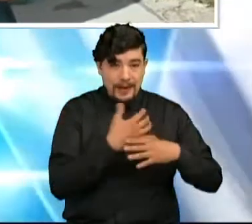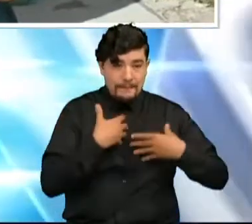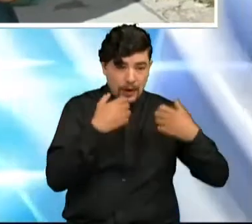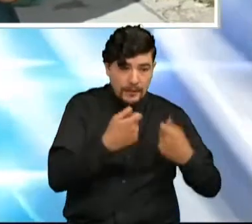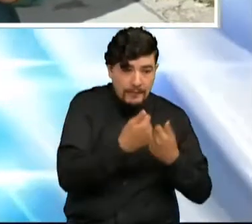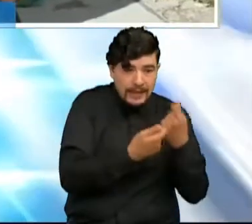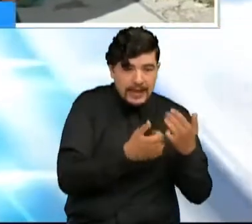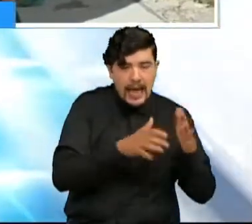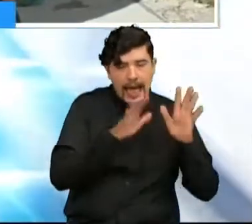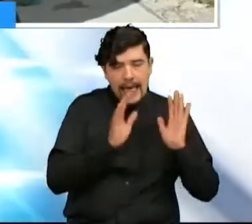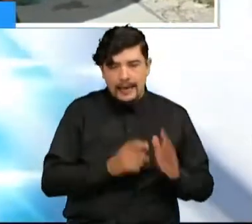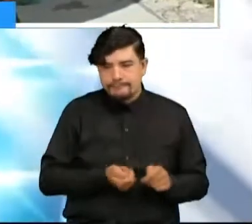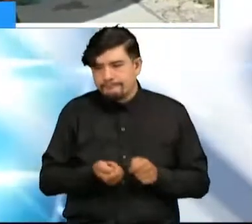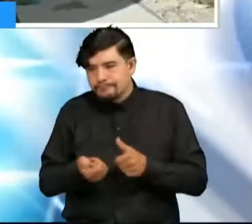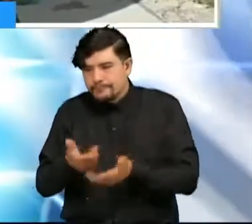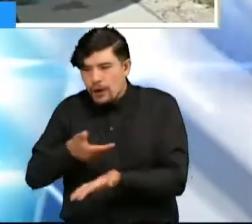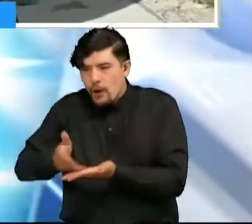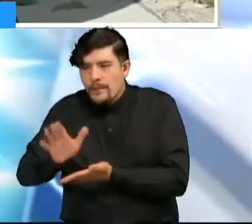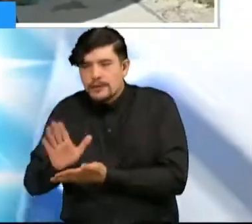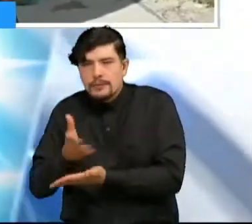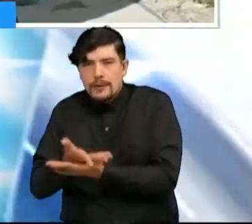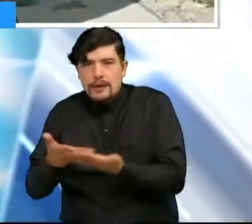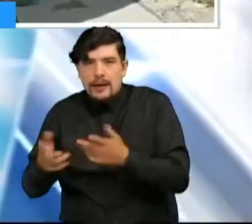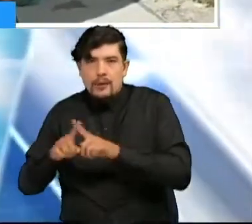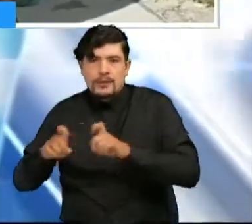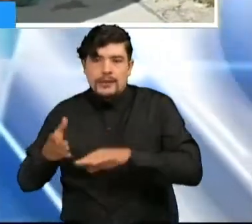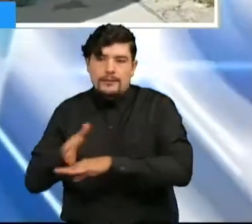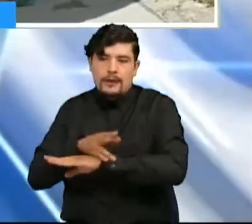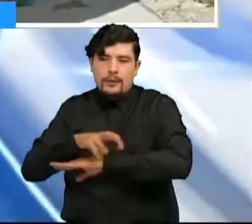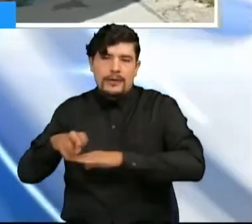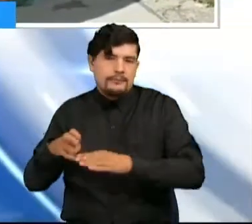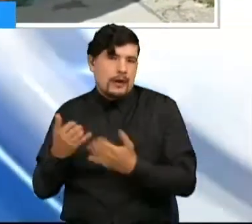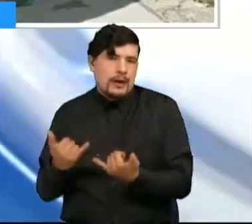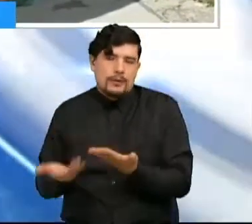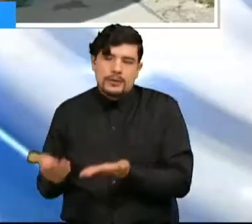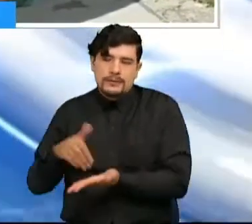toda la información desde el municipio de Ocaña. Tatiana García para Oriente Noticias. Estamos informando.